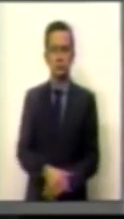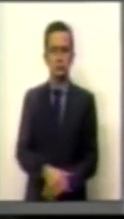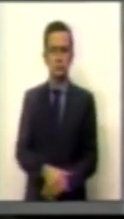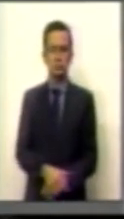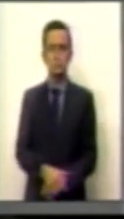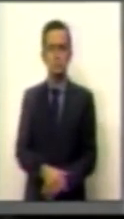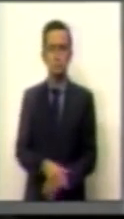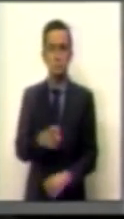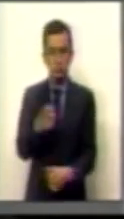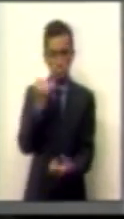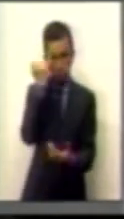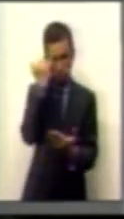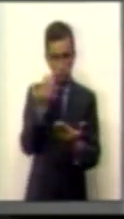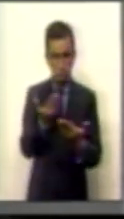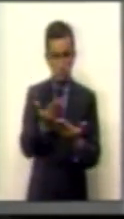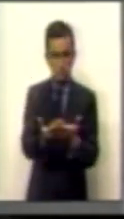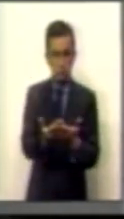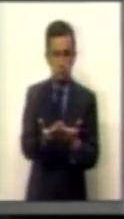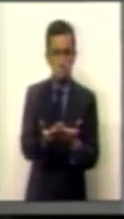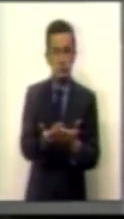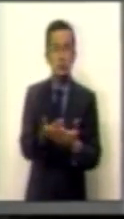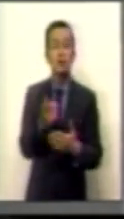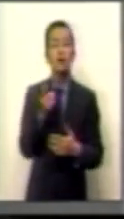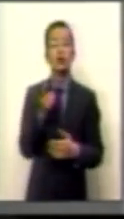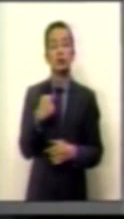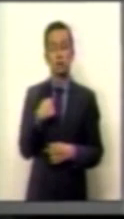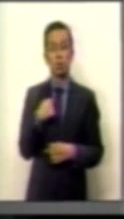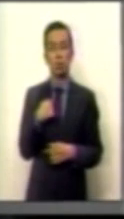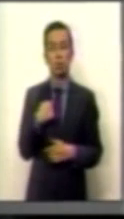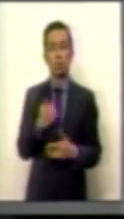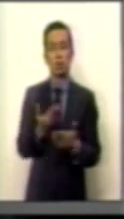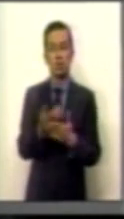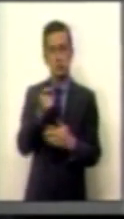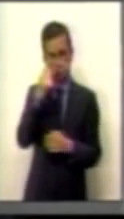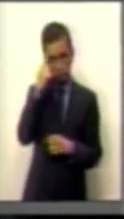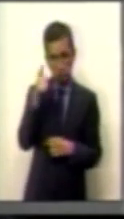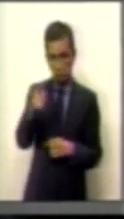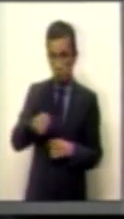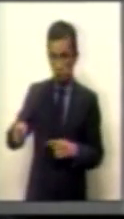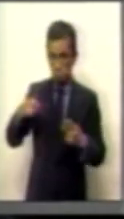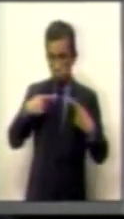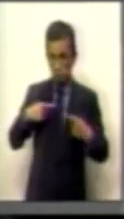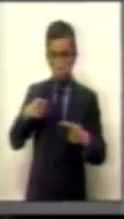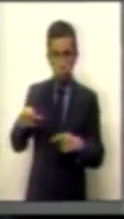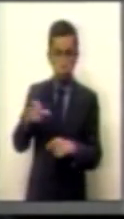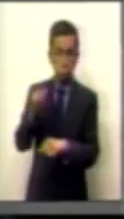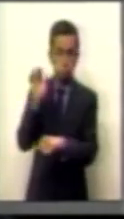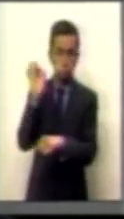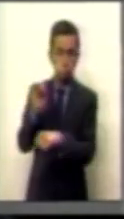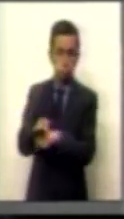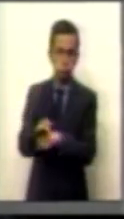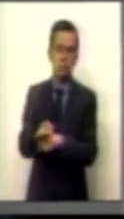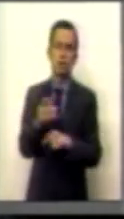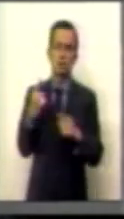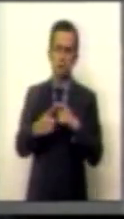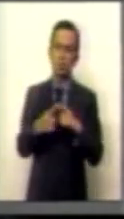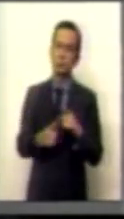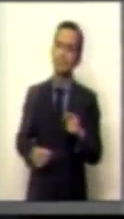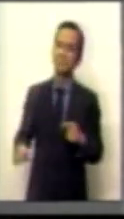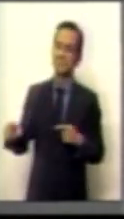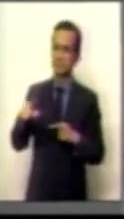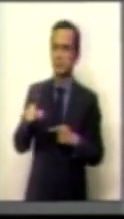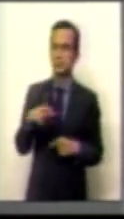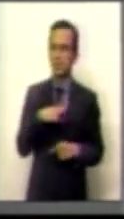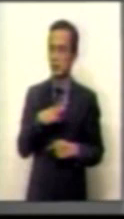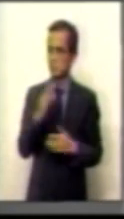la iniciativa que propongo es para proteger a las personas más vulnerables, que por lo general son los que menos tienen.